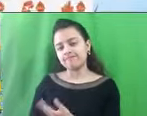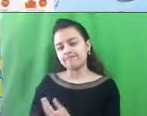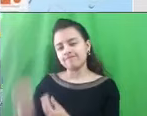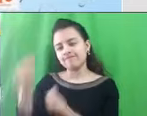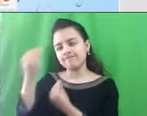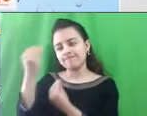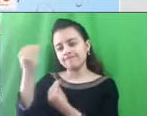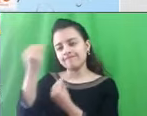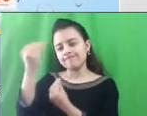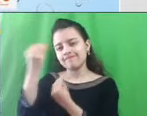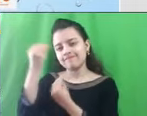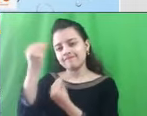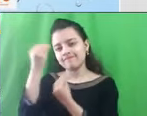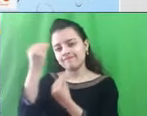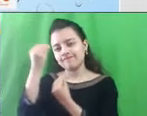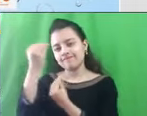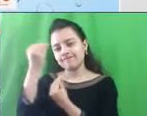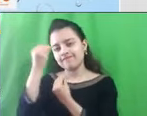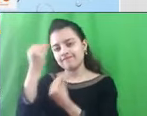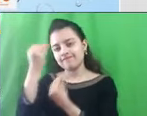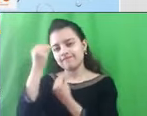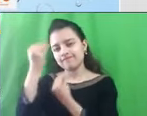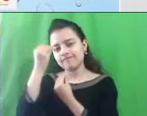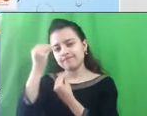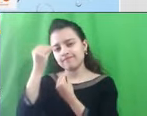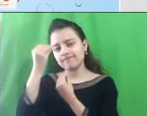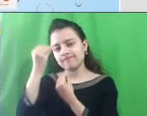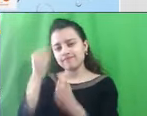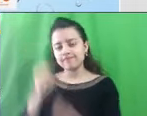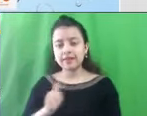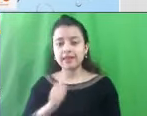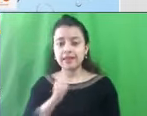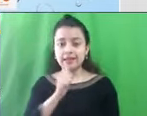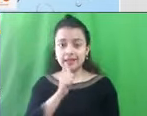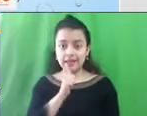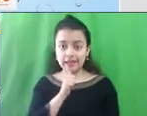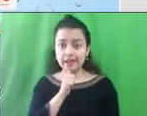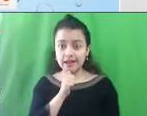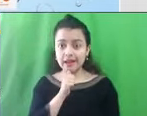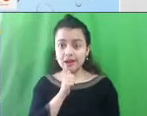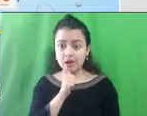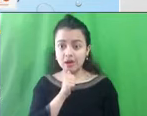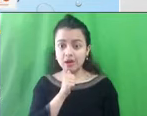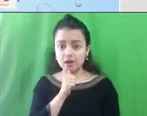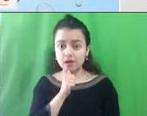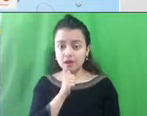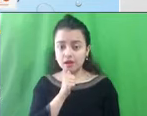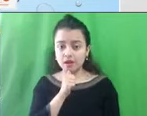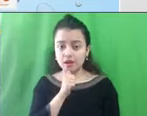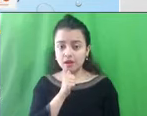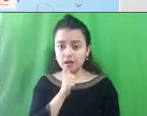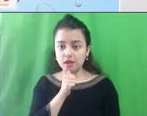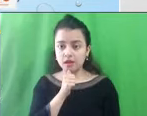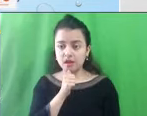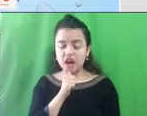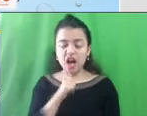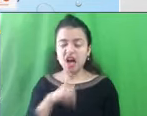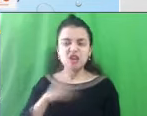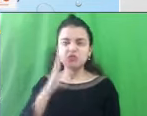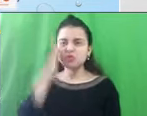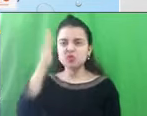enseñó que el agua era un recurso inagotable, ¿cierto? Que había muchísima agua, y resulta que no es así. En este